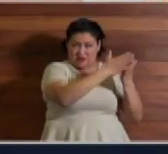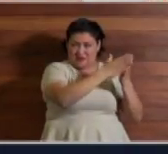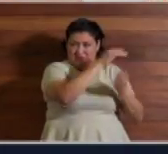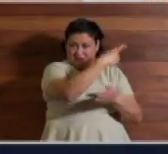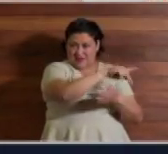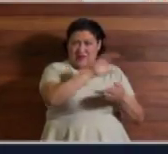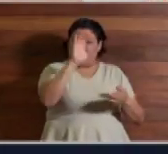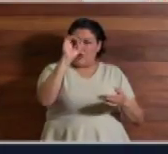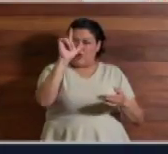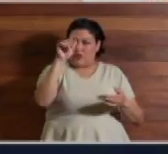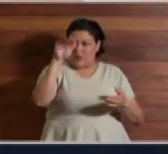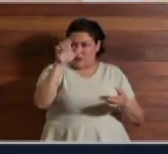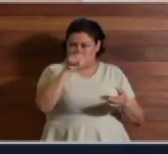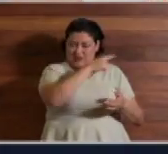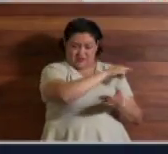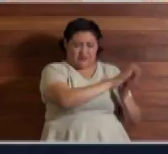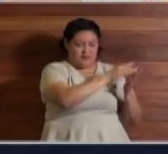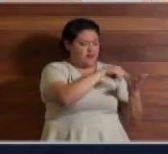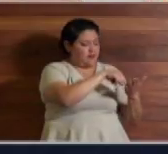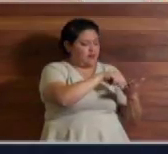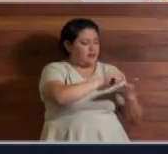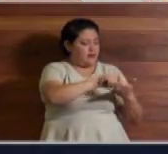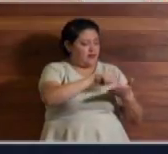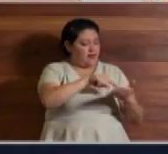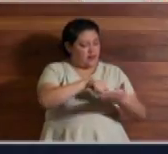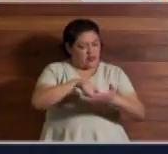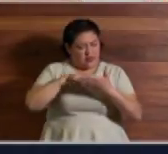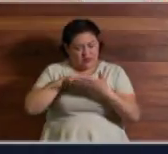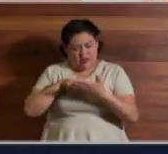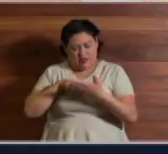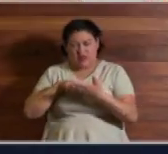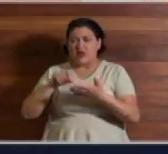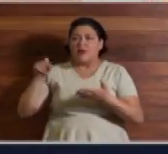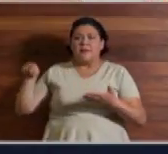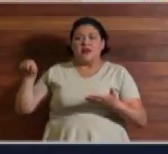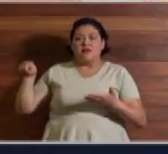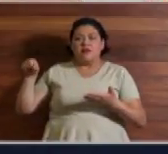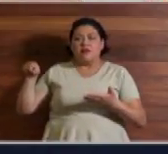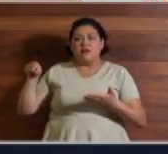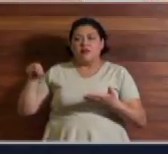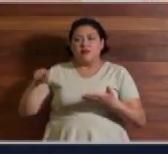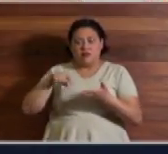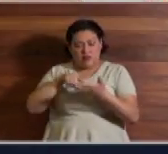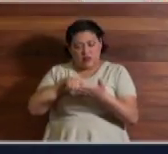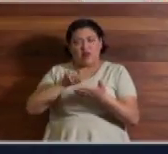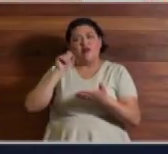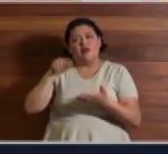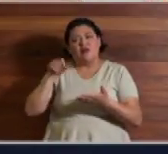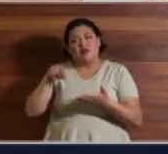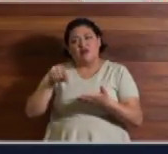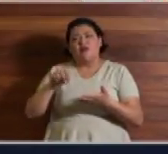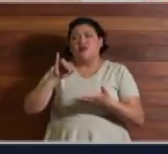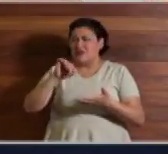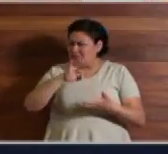de México, en el cual la inercia programática sigue siendo la vigente, es decir, se puede hacer lo que